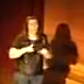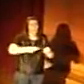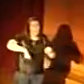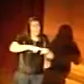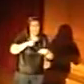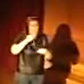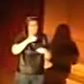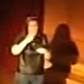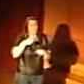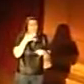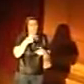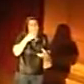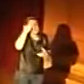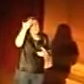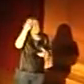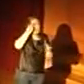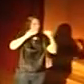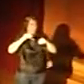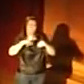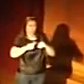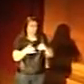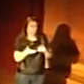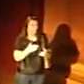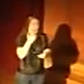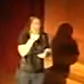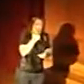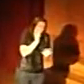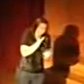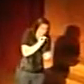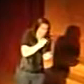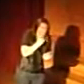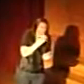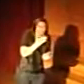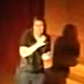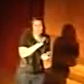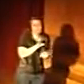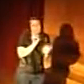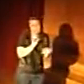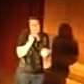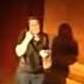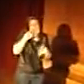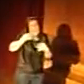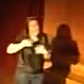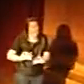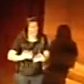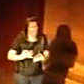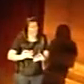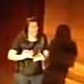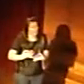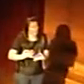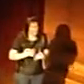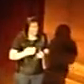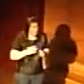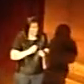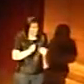no hay interpretación o no hay algo de interpretación lógicamente estamos en el romanticismo Pero quiere ser fiel